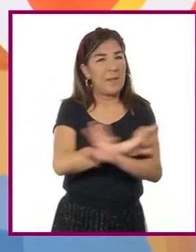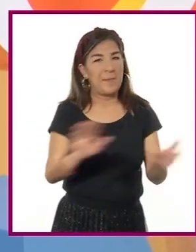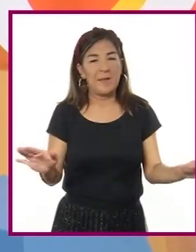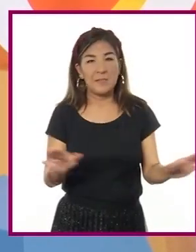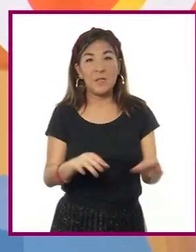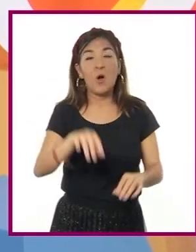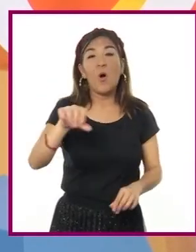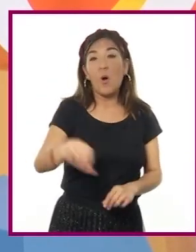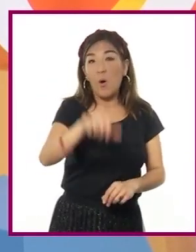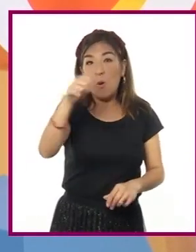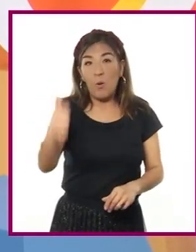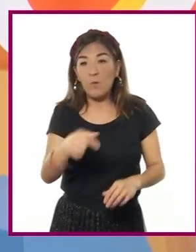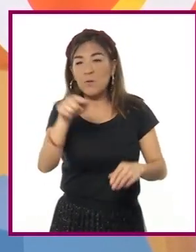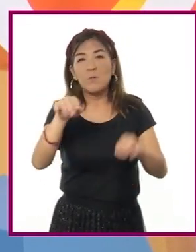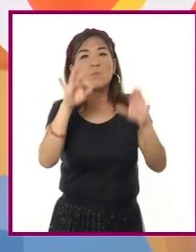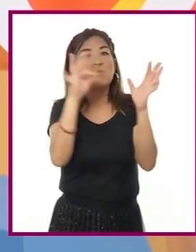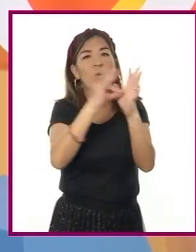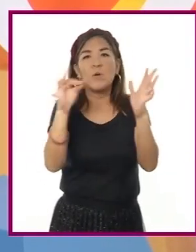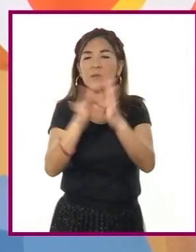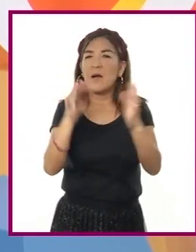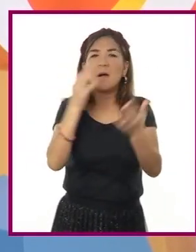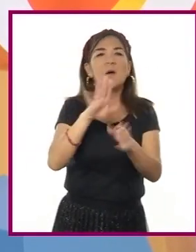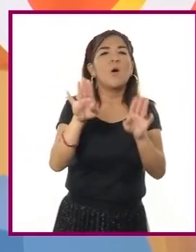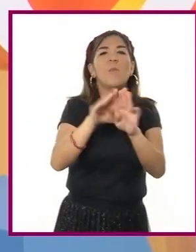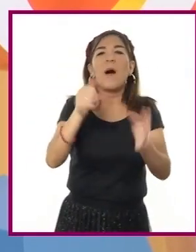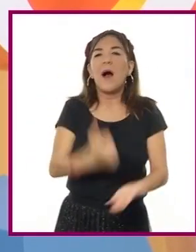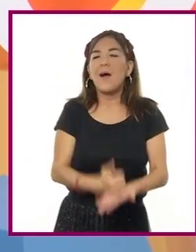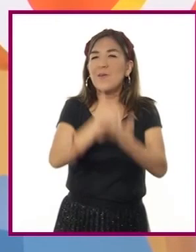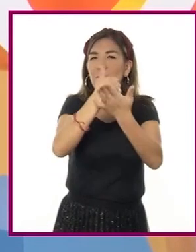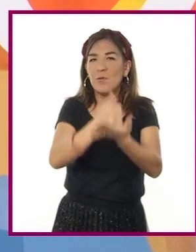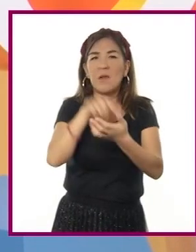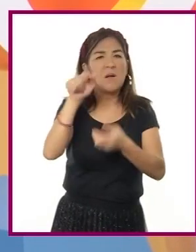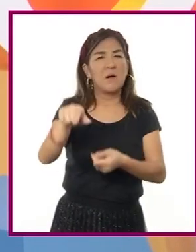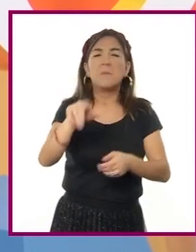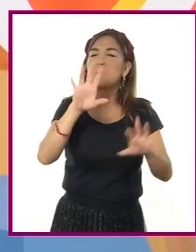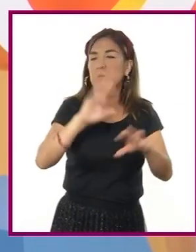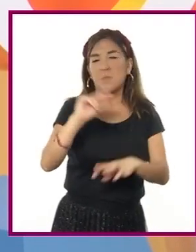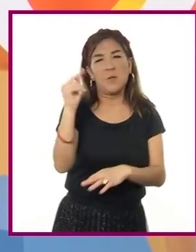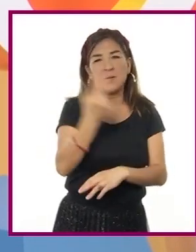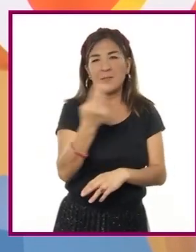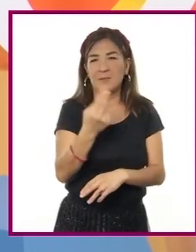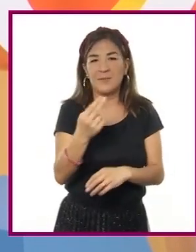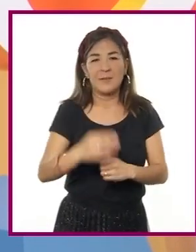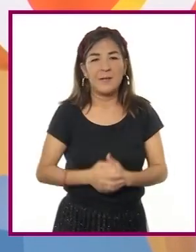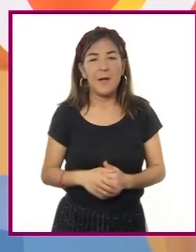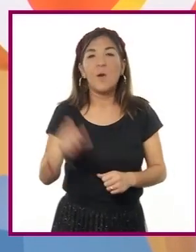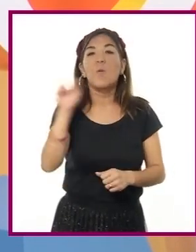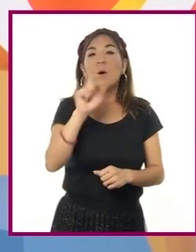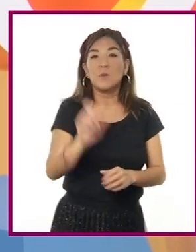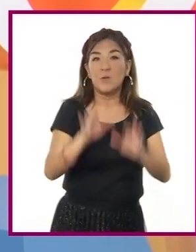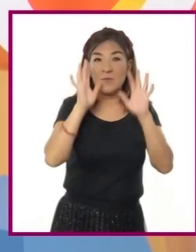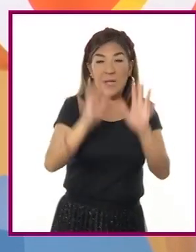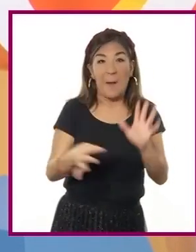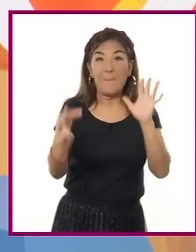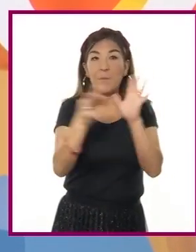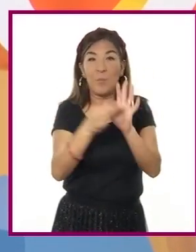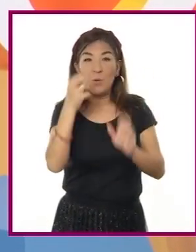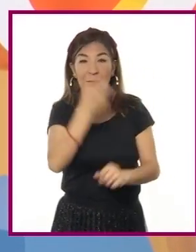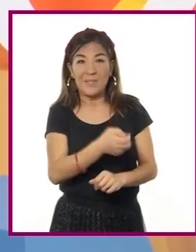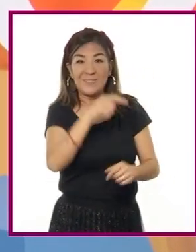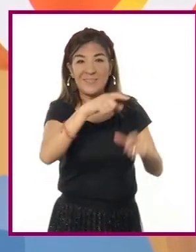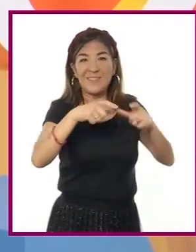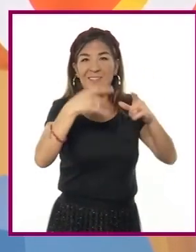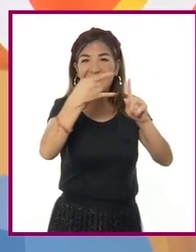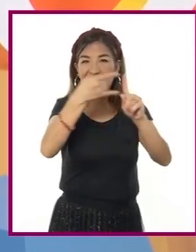El resto de los trazos y puntos fueron auxiliares y ya no se requieren. Una vez que se marcaron los puntos en el